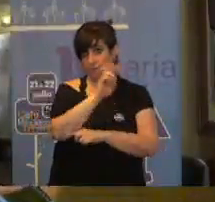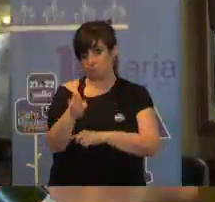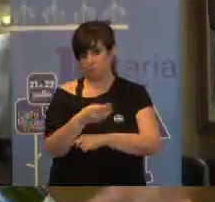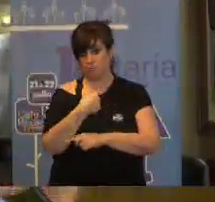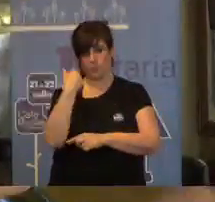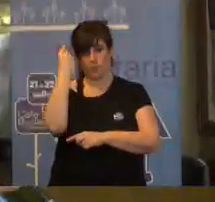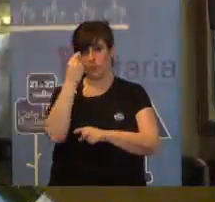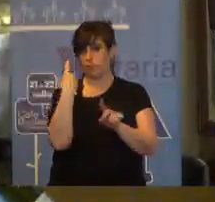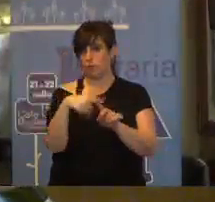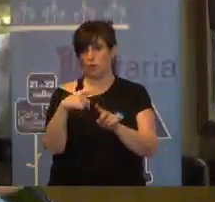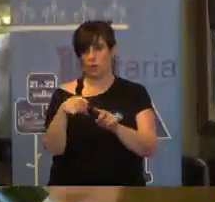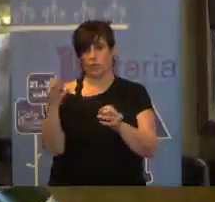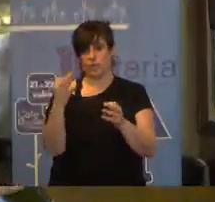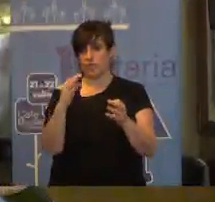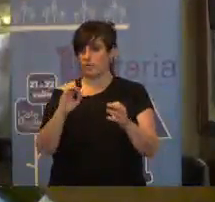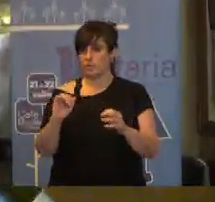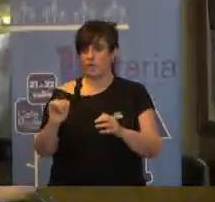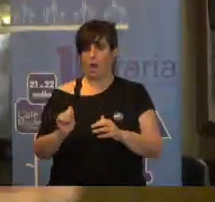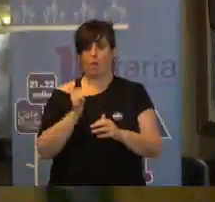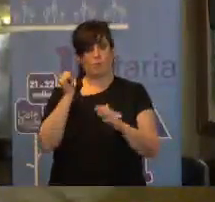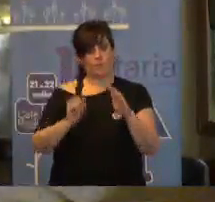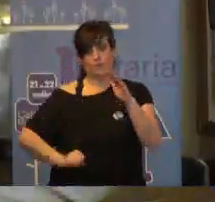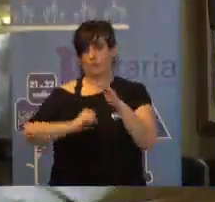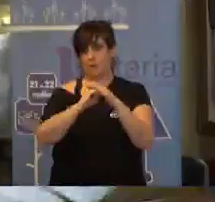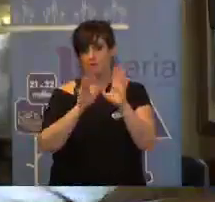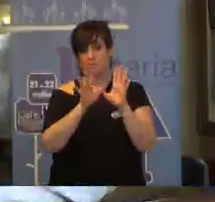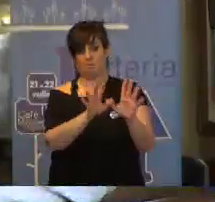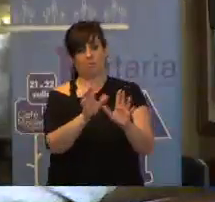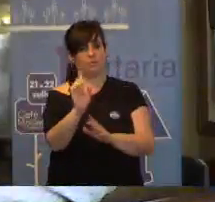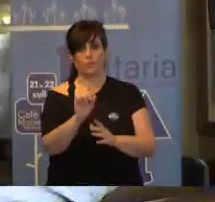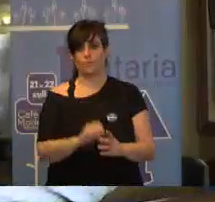cousas que temos que exprimir ao máximo e non deixar que vaya morrendo aí a cousa.